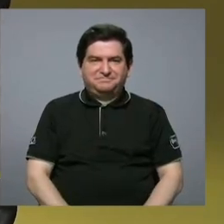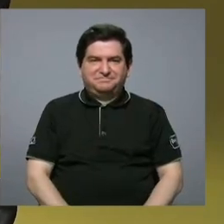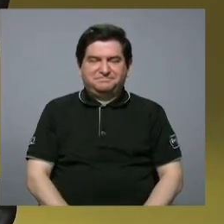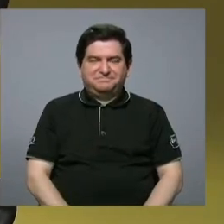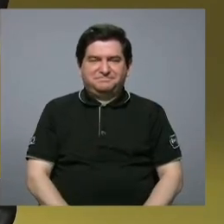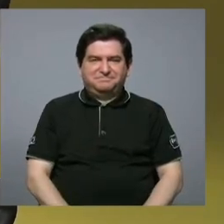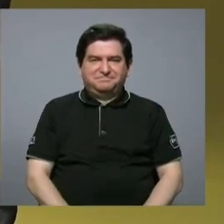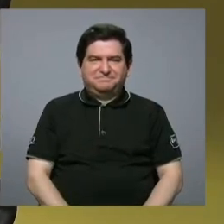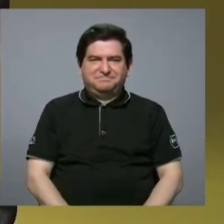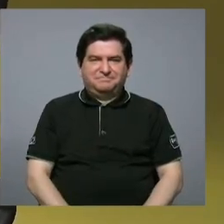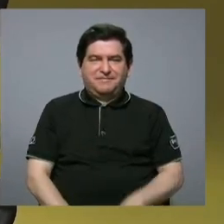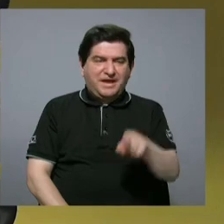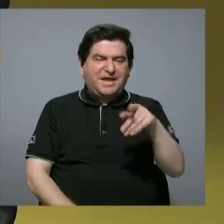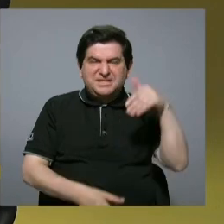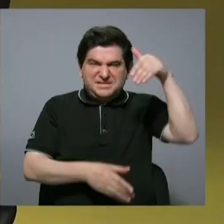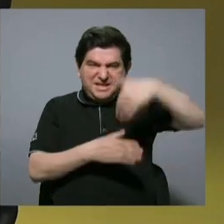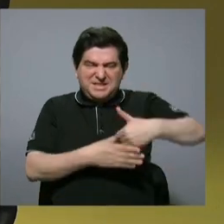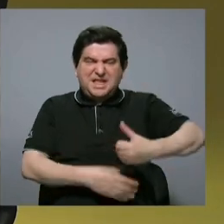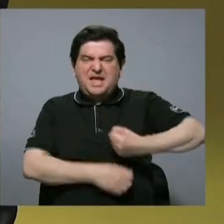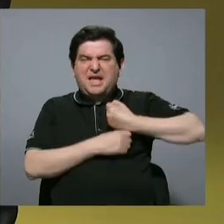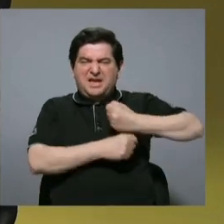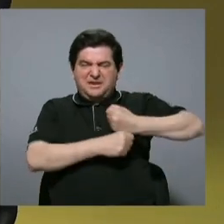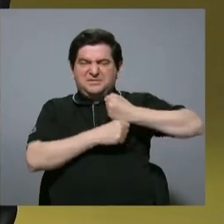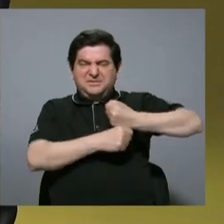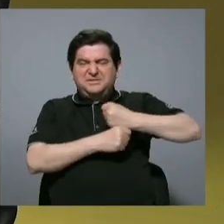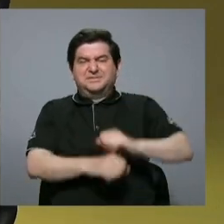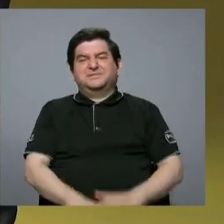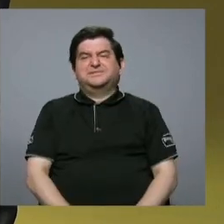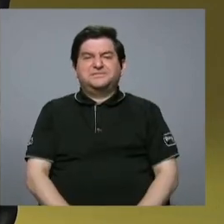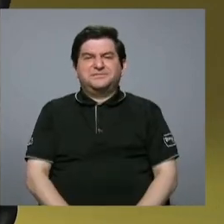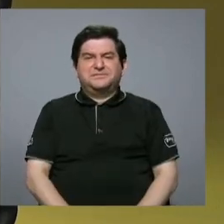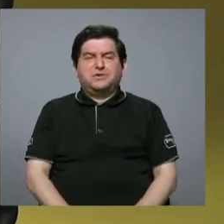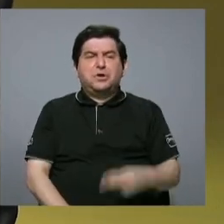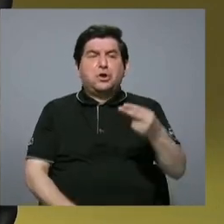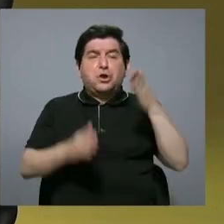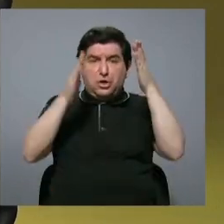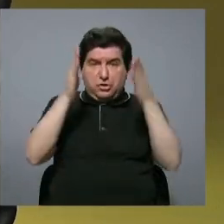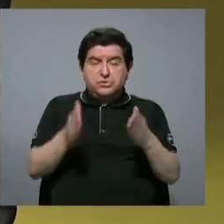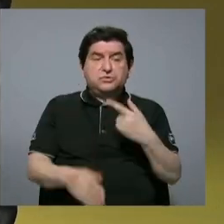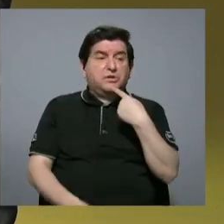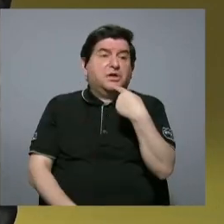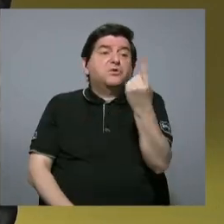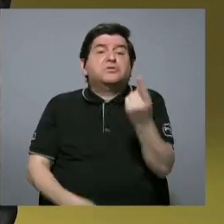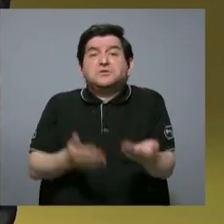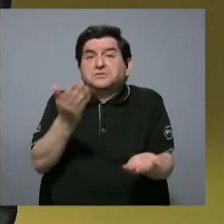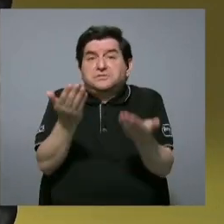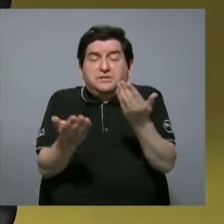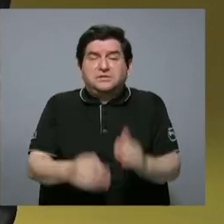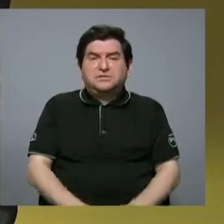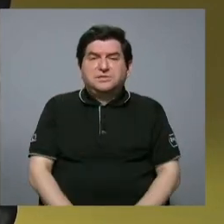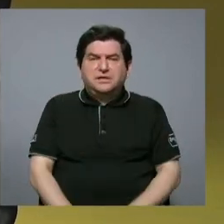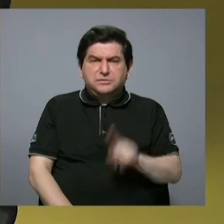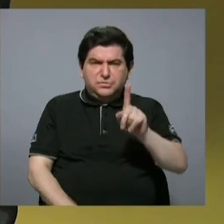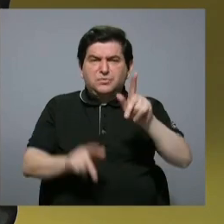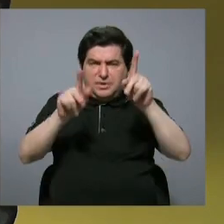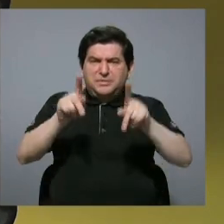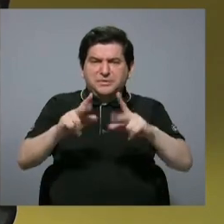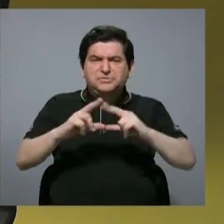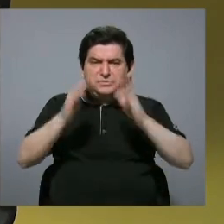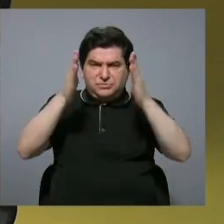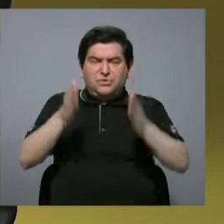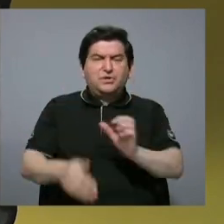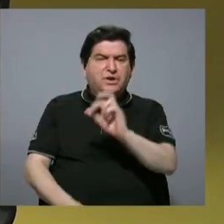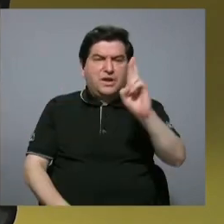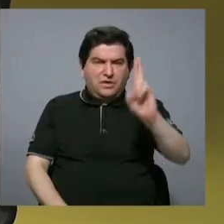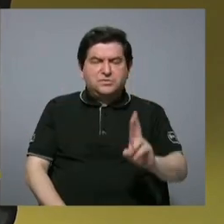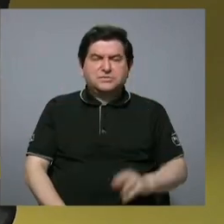fue una intervención militar, etcétera. Algún historiador inclusive llega a decir, un nicaragüense, que Costa